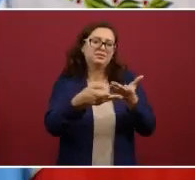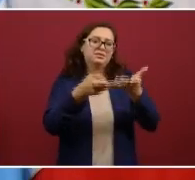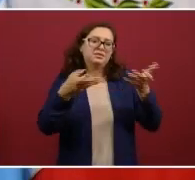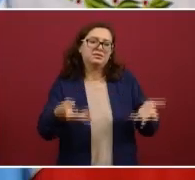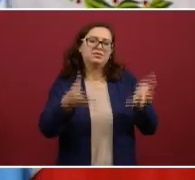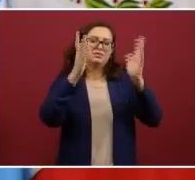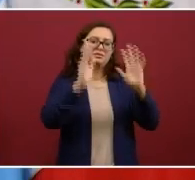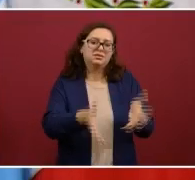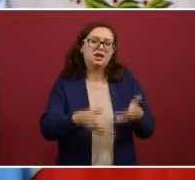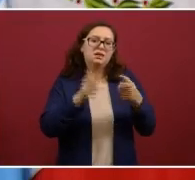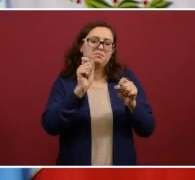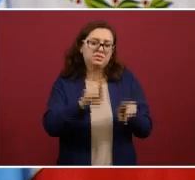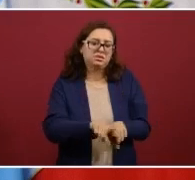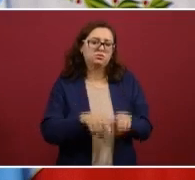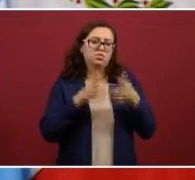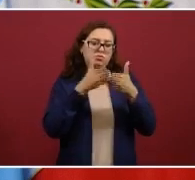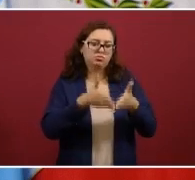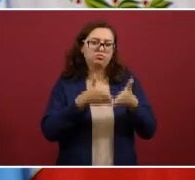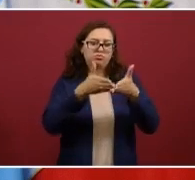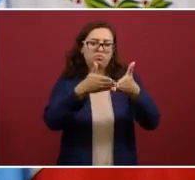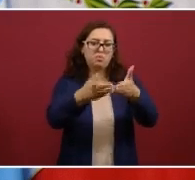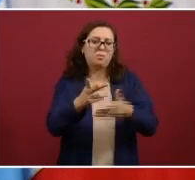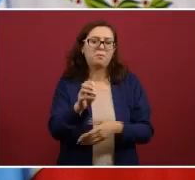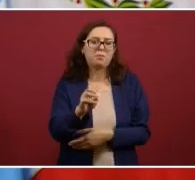marina, ahí llegan